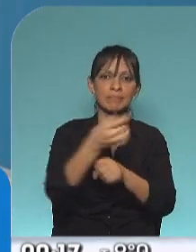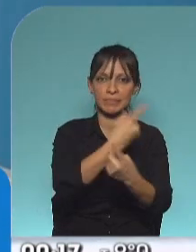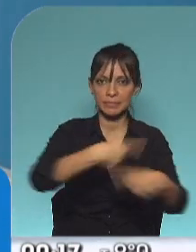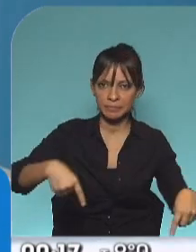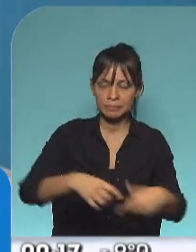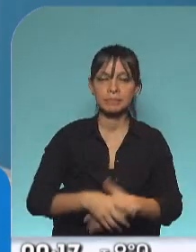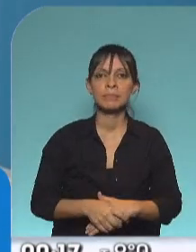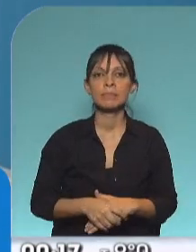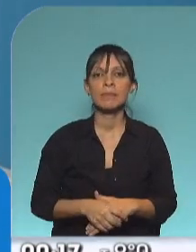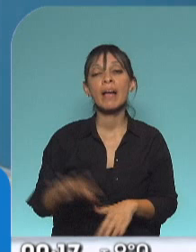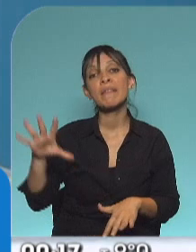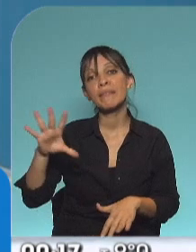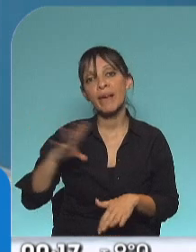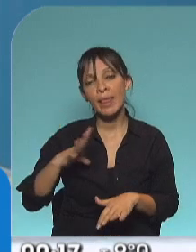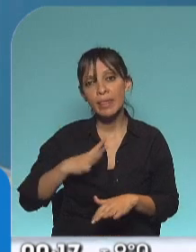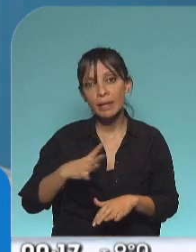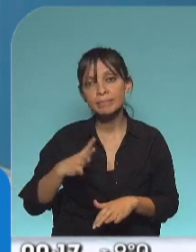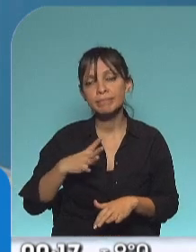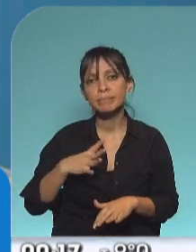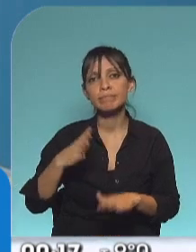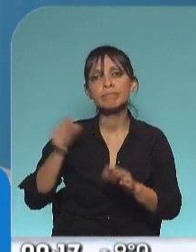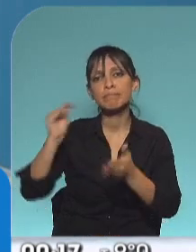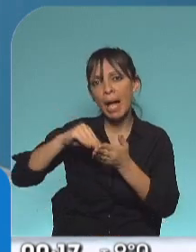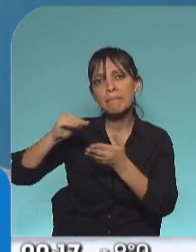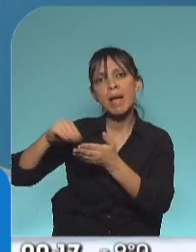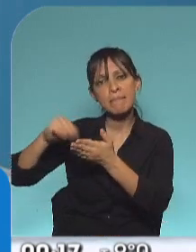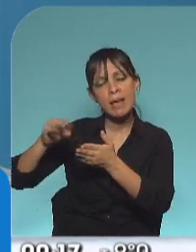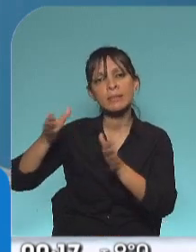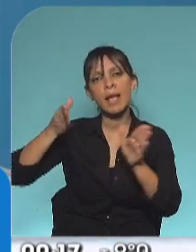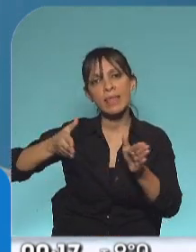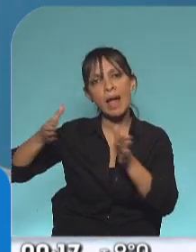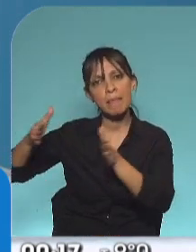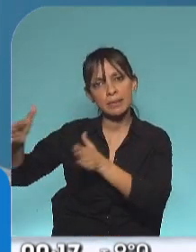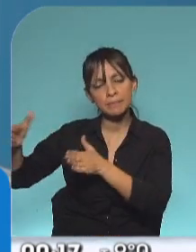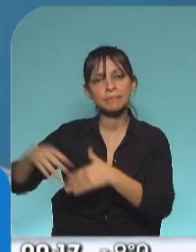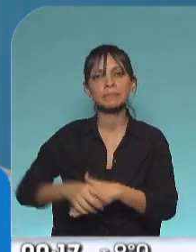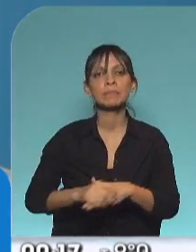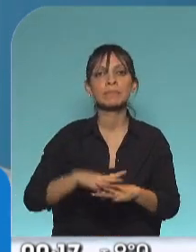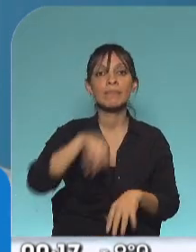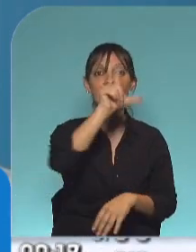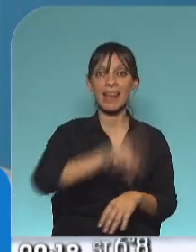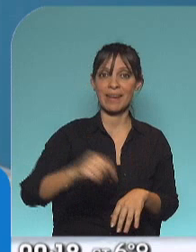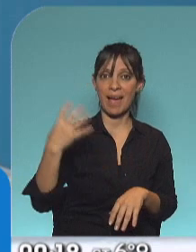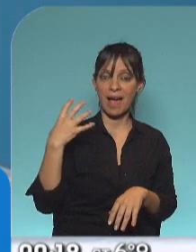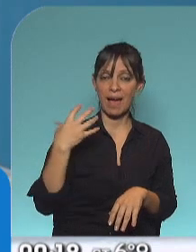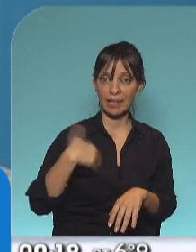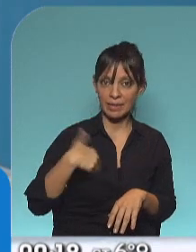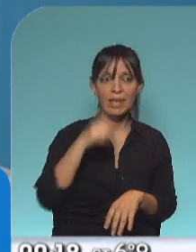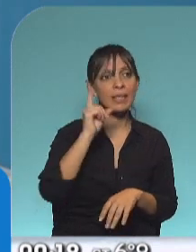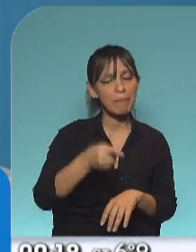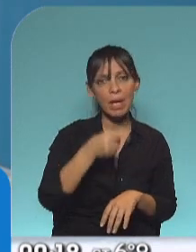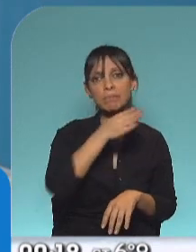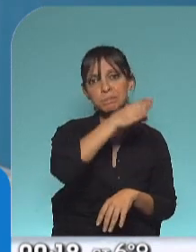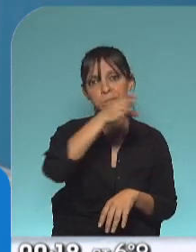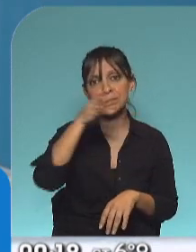Nos quedan todavía algunas etapas por seguir explorando. En el resto del país se están realizando también testeos serológicos